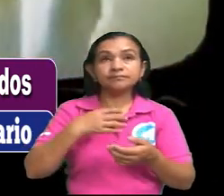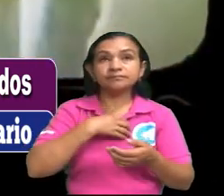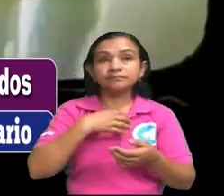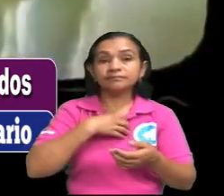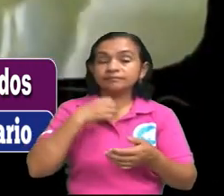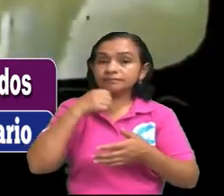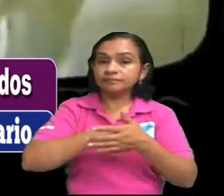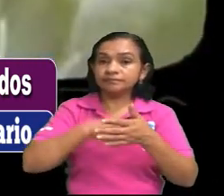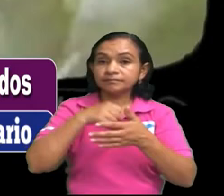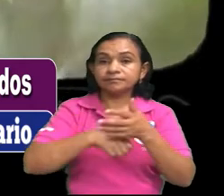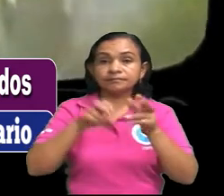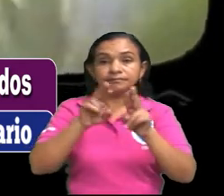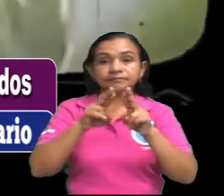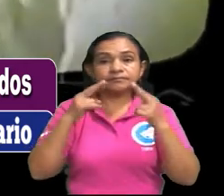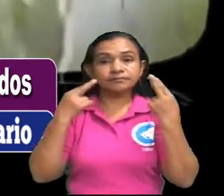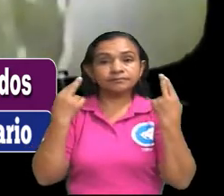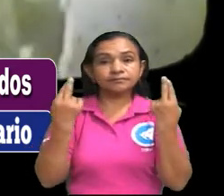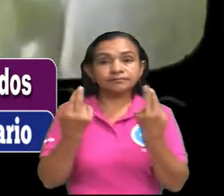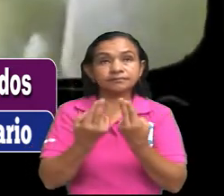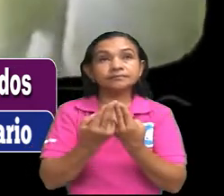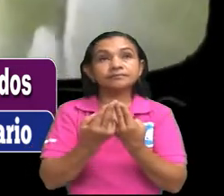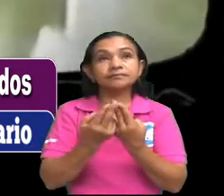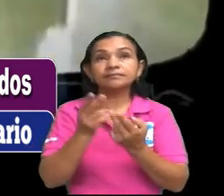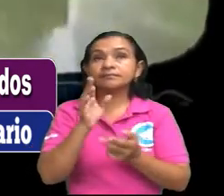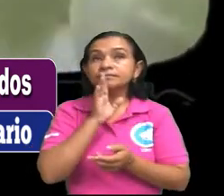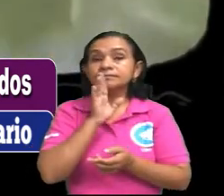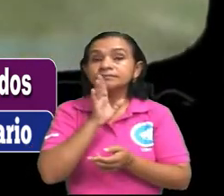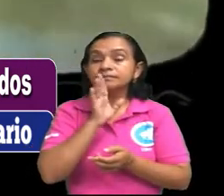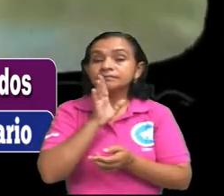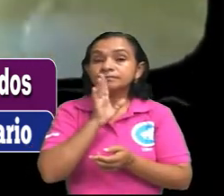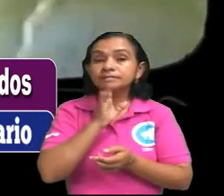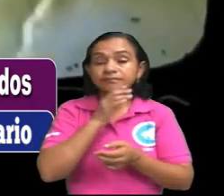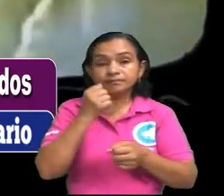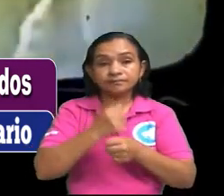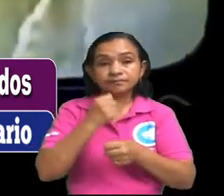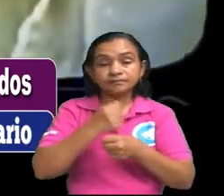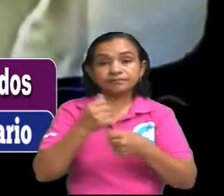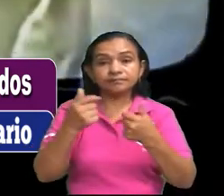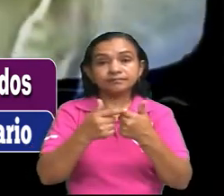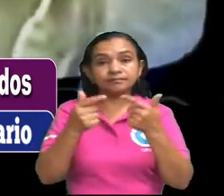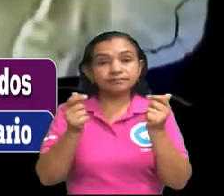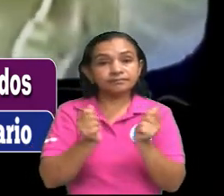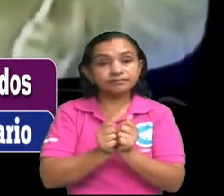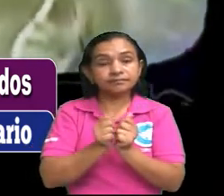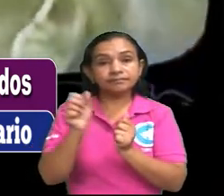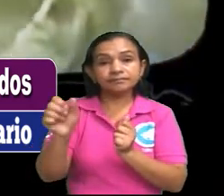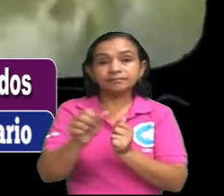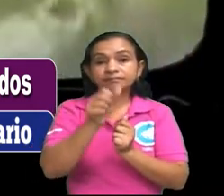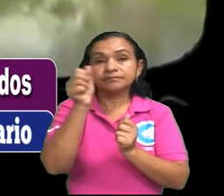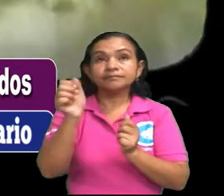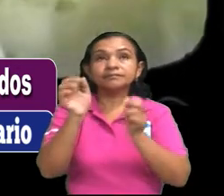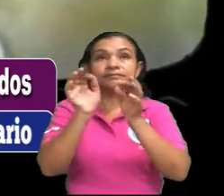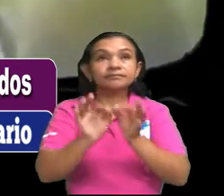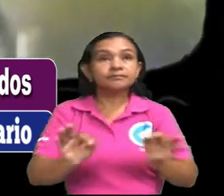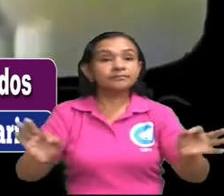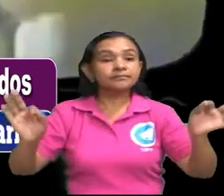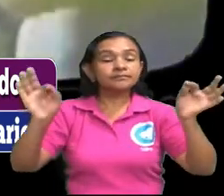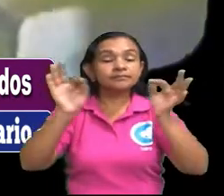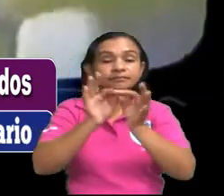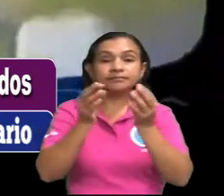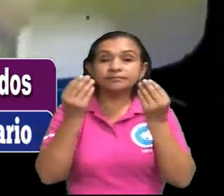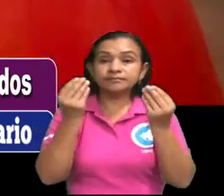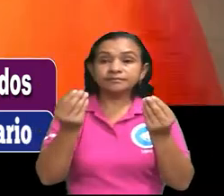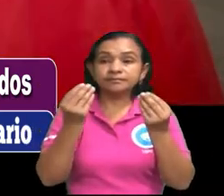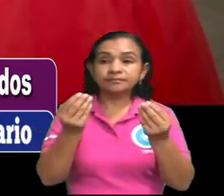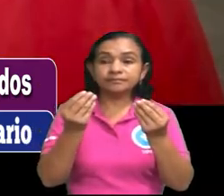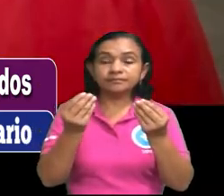cuando nos reuníamos con él y cuando él hablaba del movimiento obrero, él nos recalcaba. Y otro elemento que él recalcaba mucho y